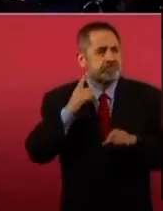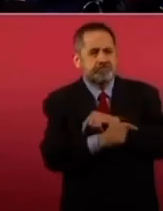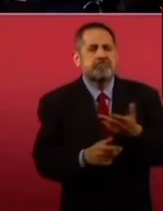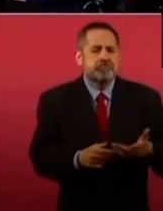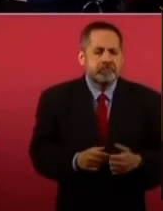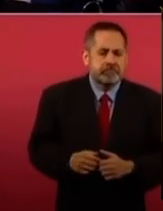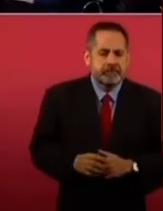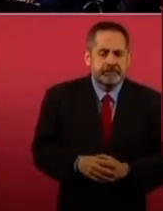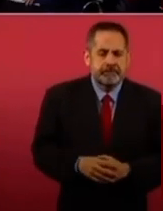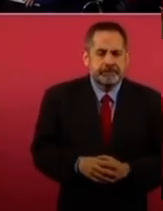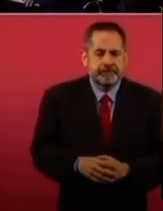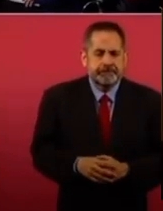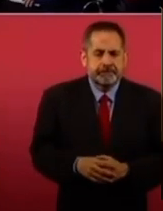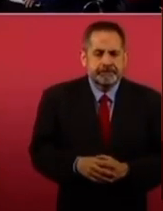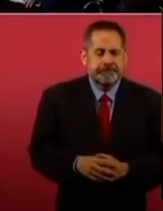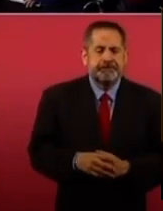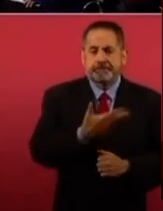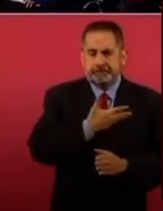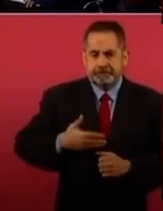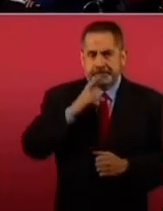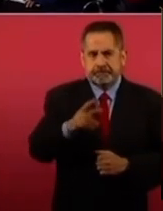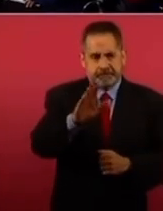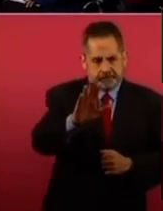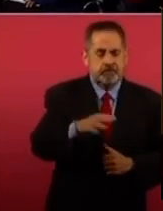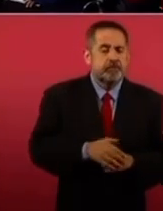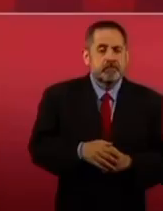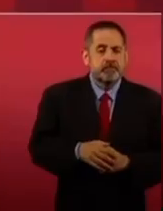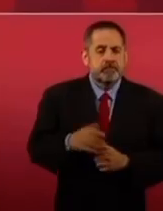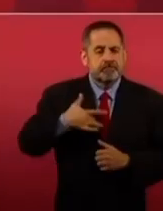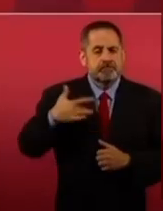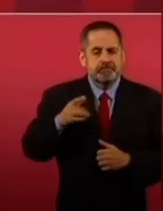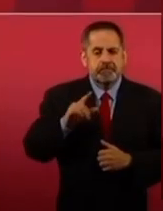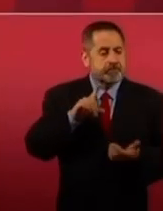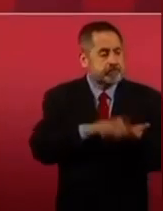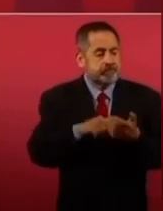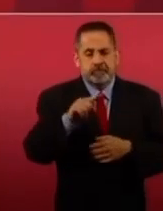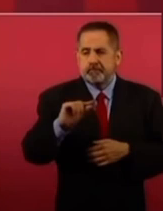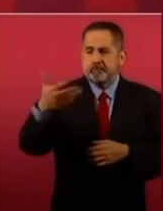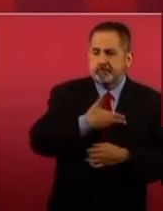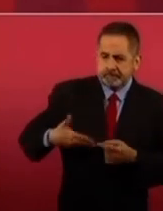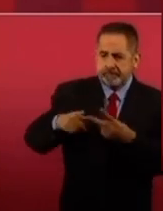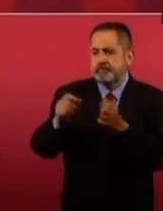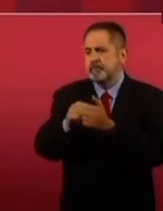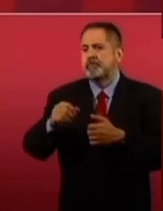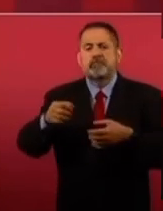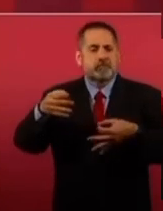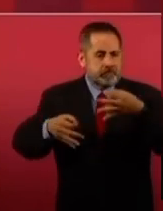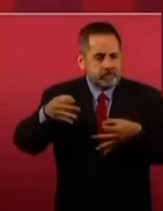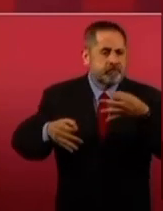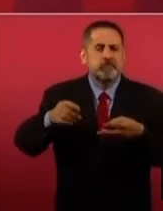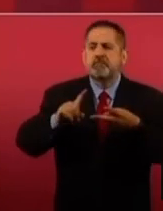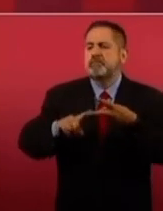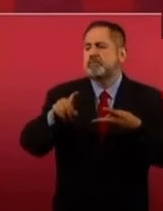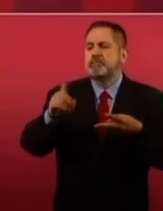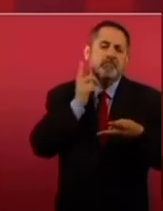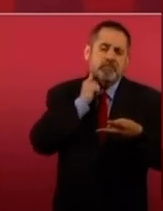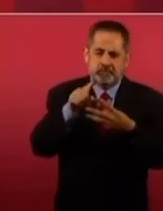pero mire, yo siento que servidores públicos del Ejecutivo, del Legislativo, del Judicial,